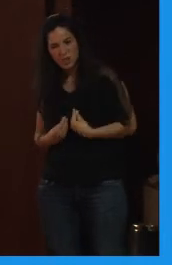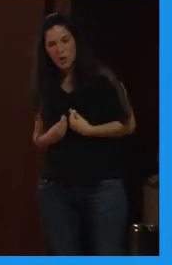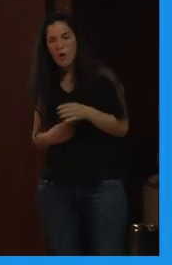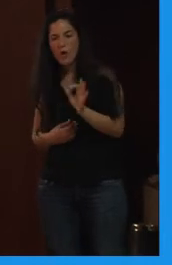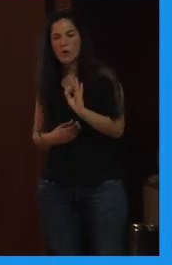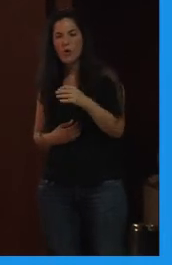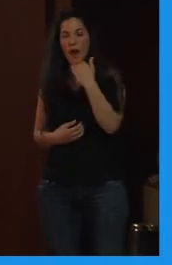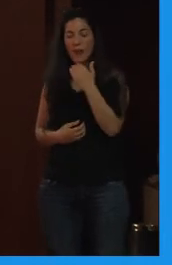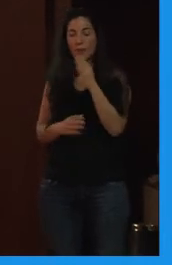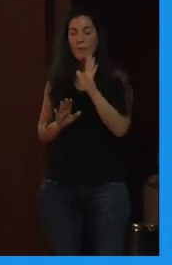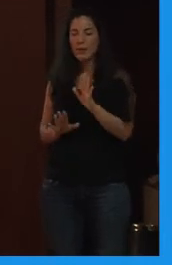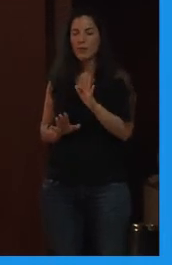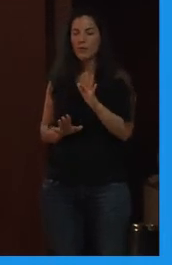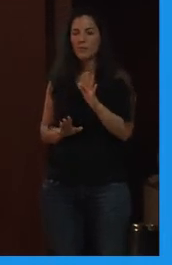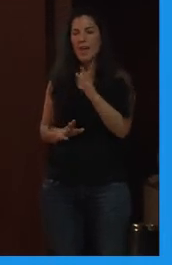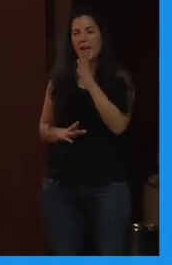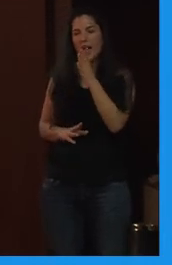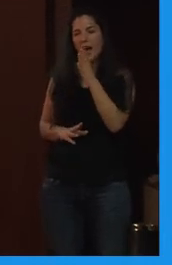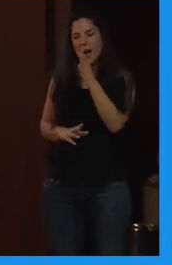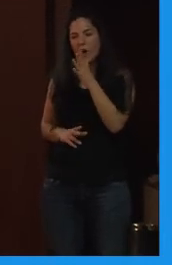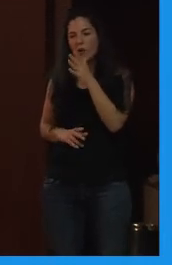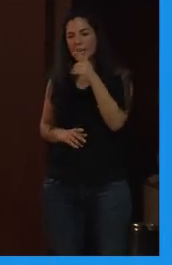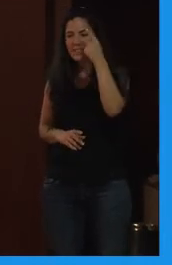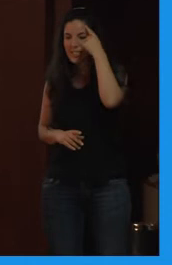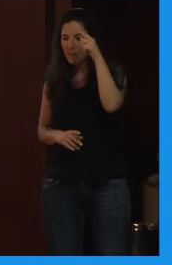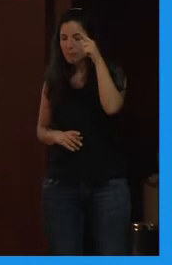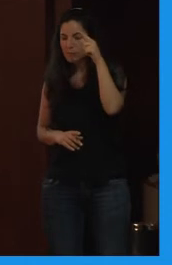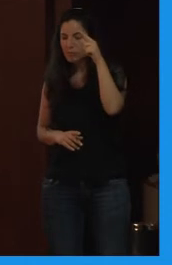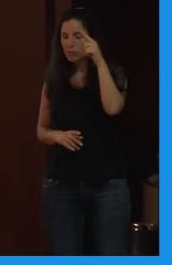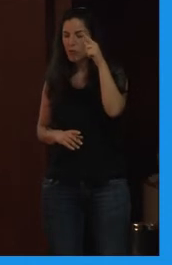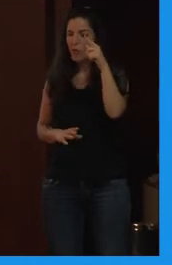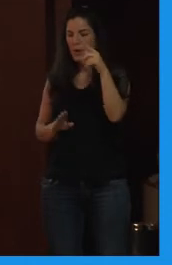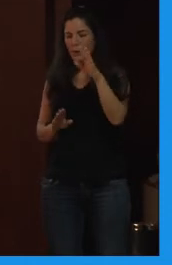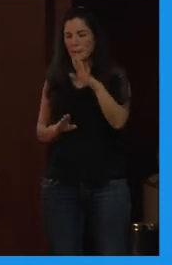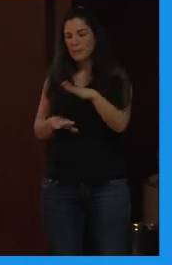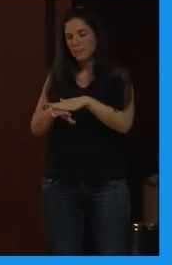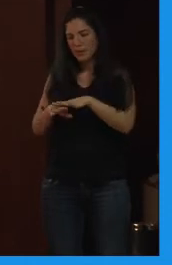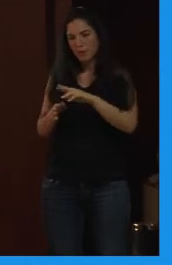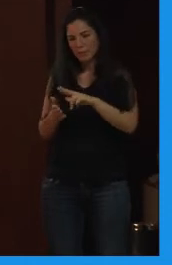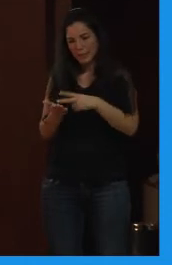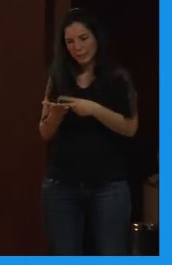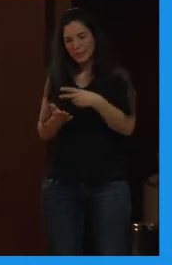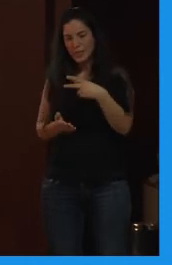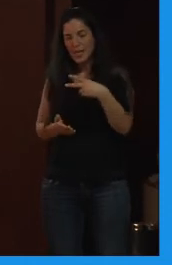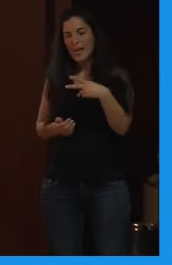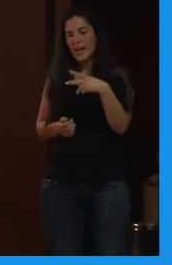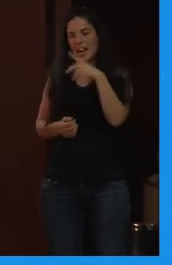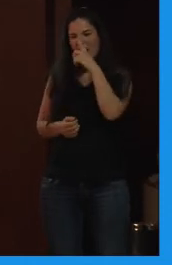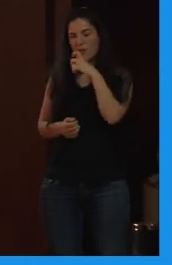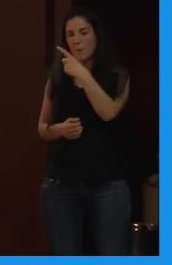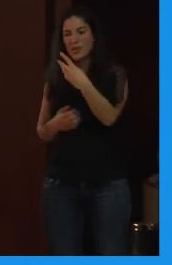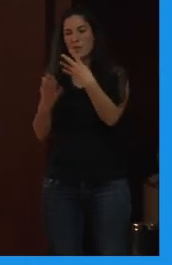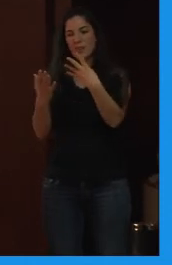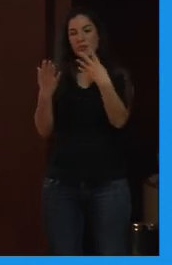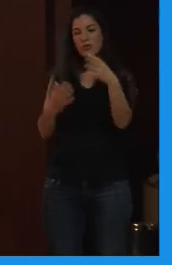se reconoce como síndrome fibromiálgico hasta 1990. Me ha llamado la atención que para la discapacidad